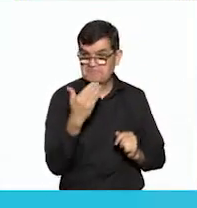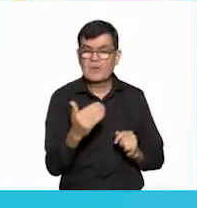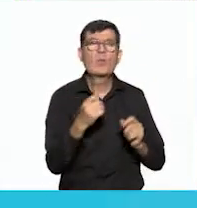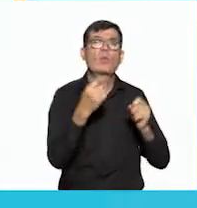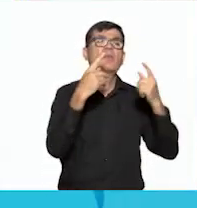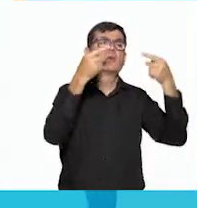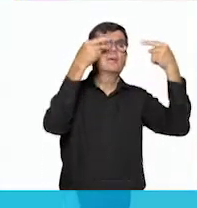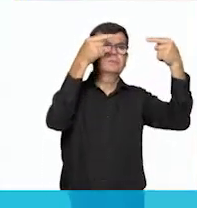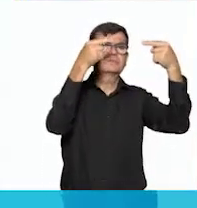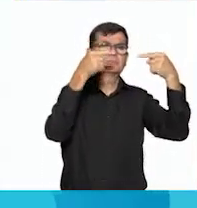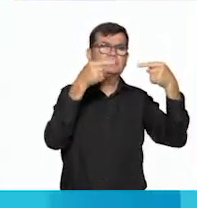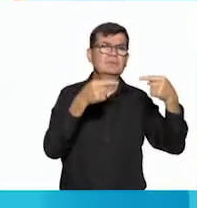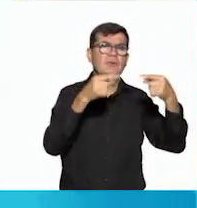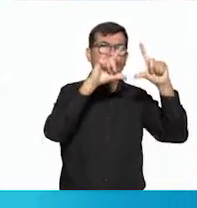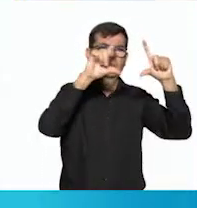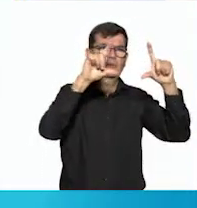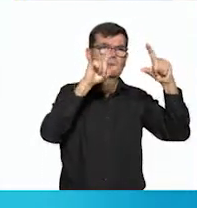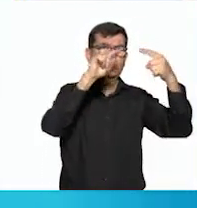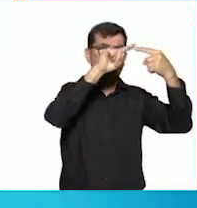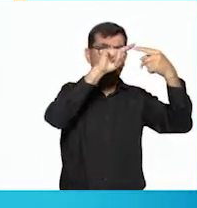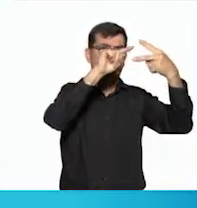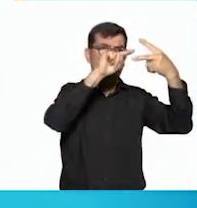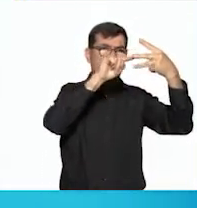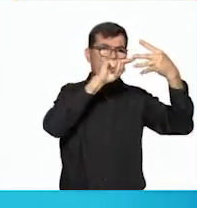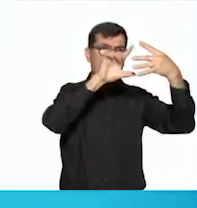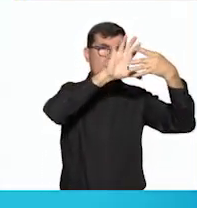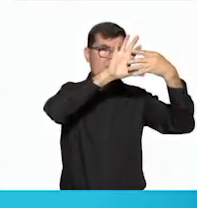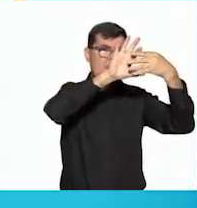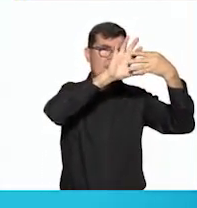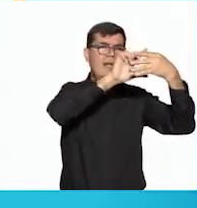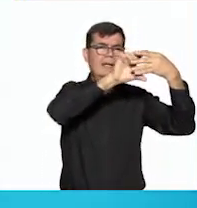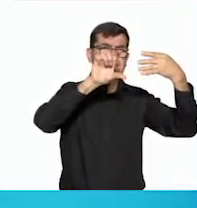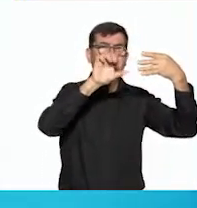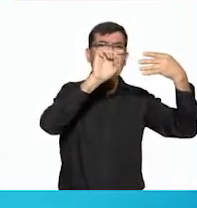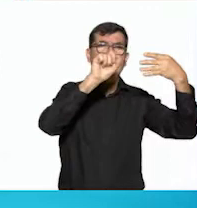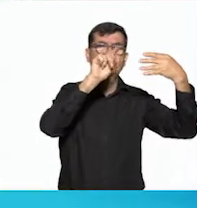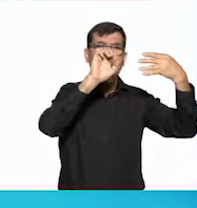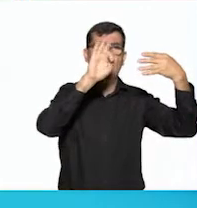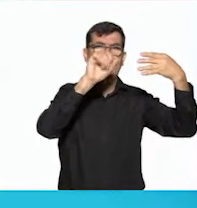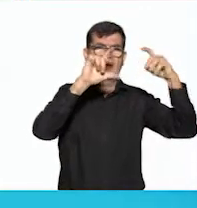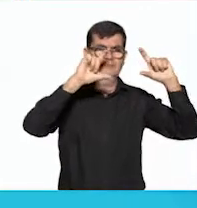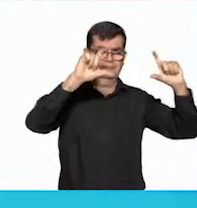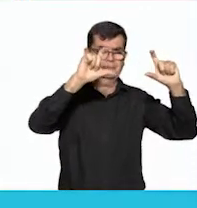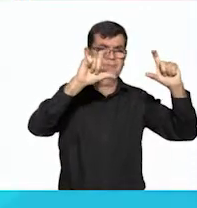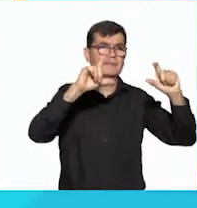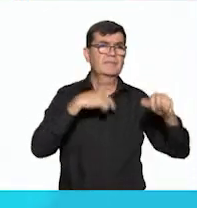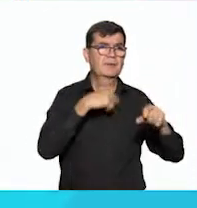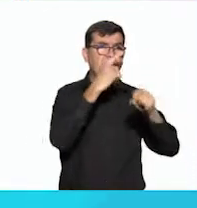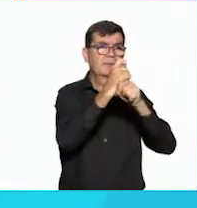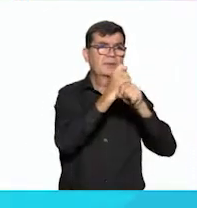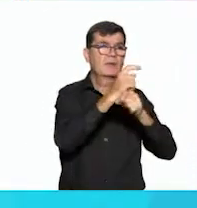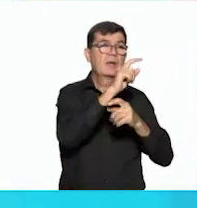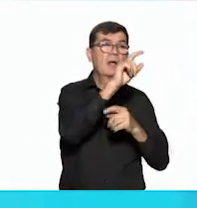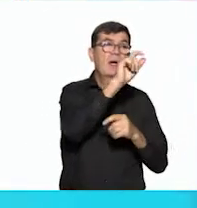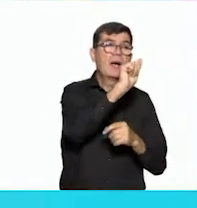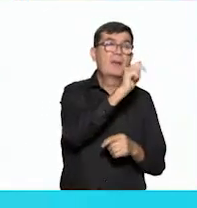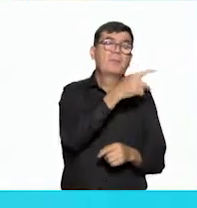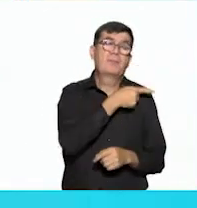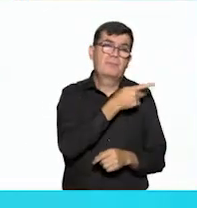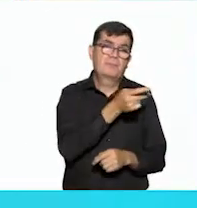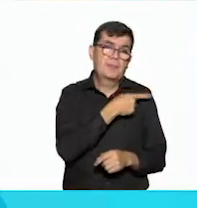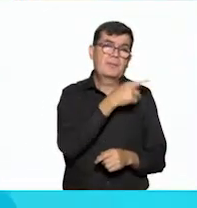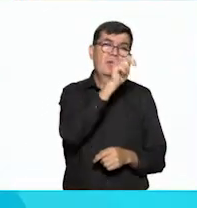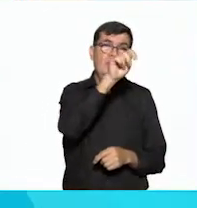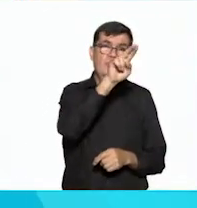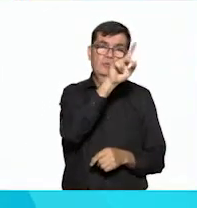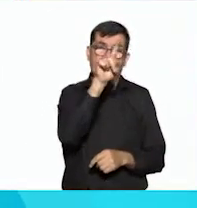¿Cuántos versos tenemos en la primera estrofa? Cuatro. Cuatro, ¿verdad? Voy a leer solamente el primero. A la pobre de